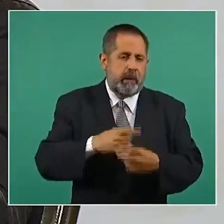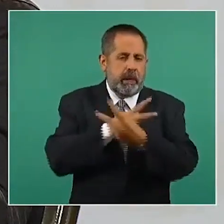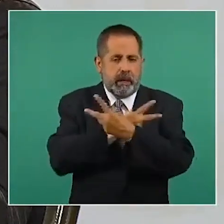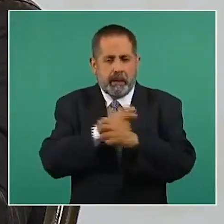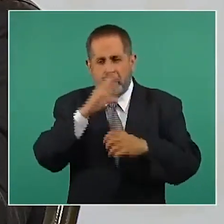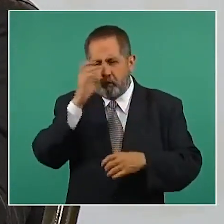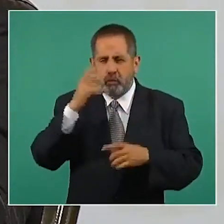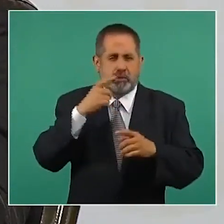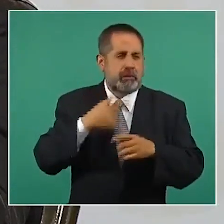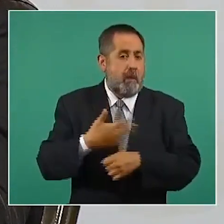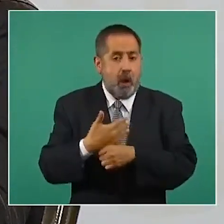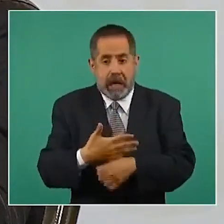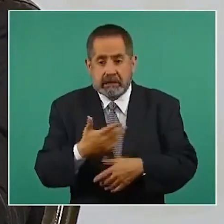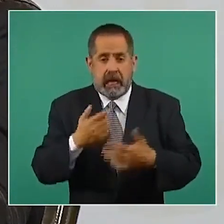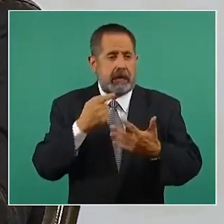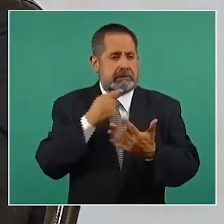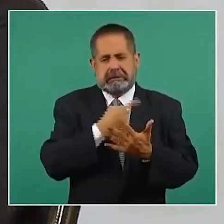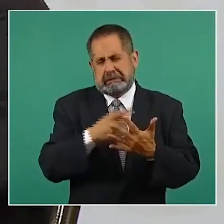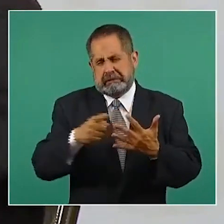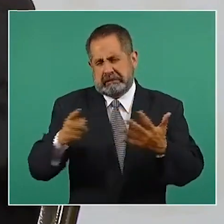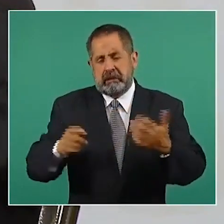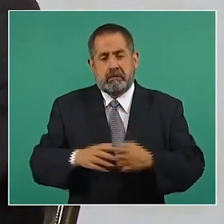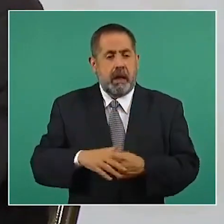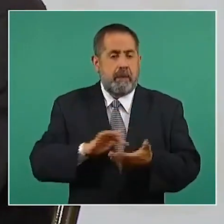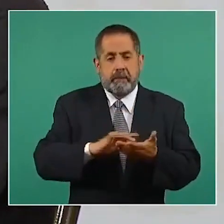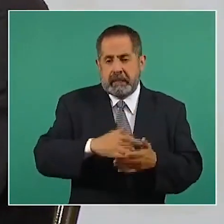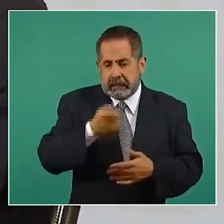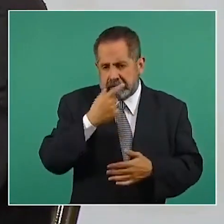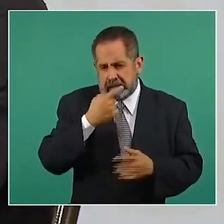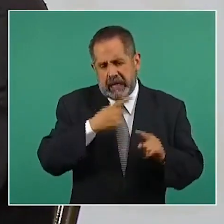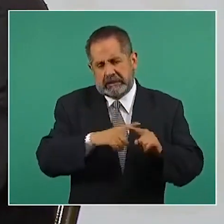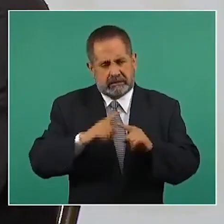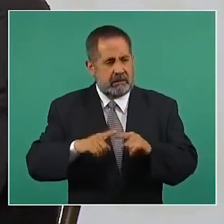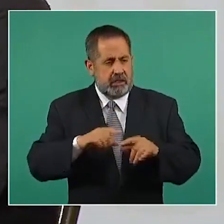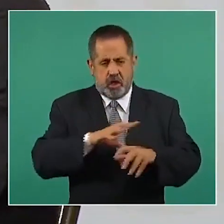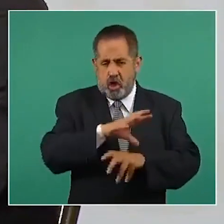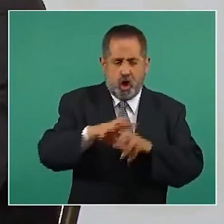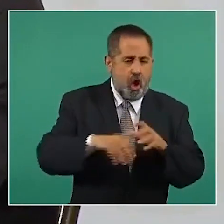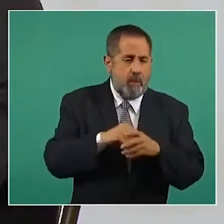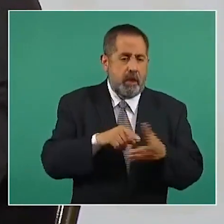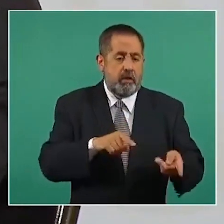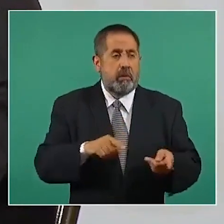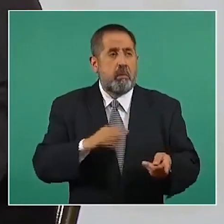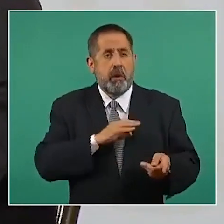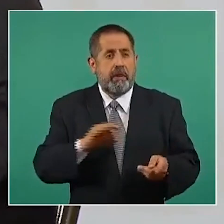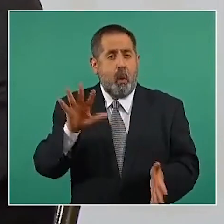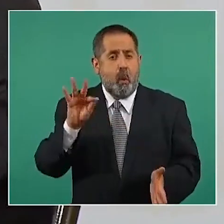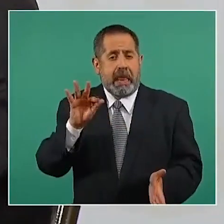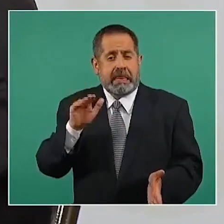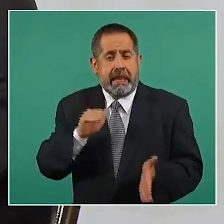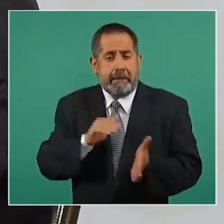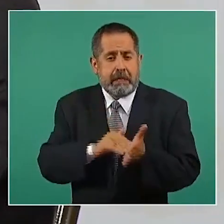X, ambulancias, entre otros. En cuanto a los medicamentos y otros insumos, casi 40